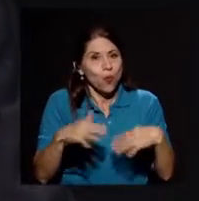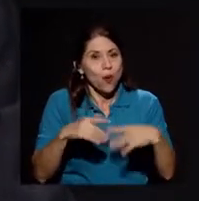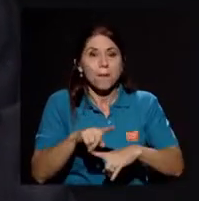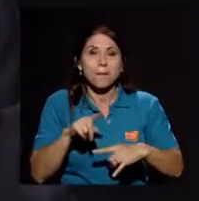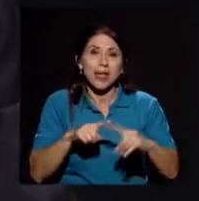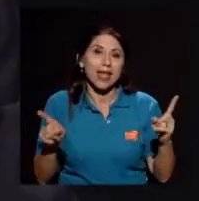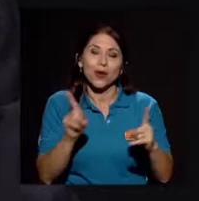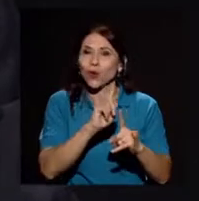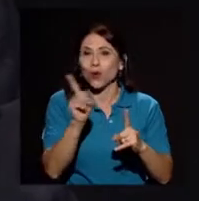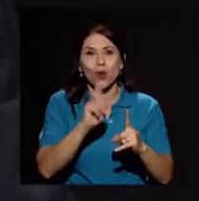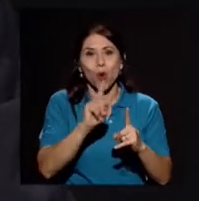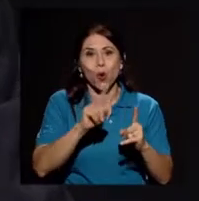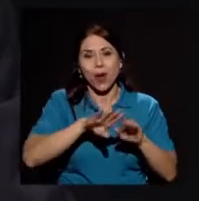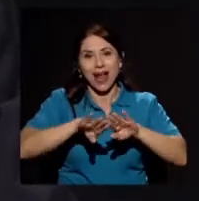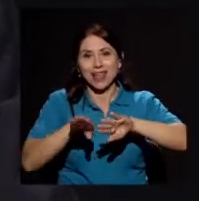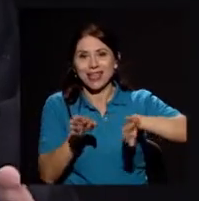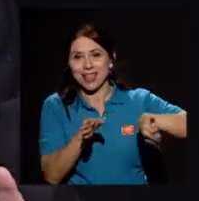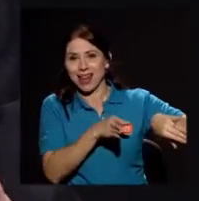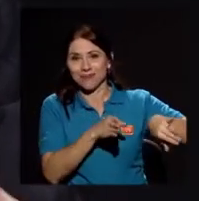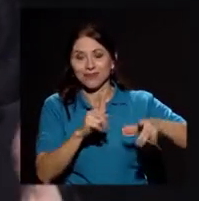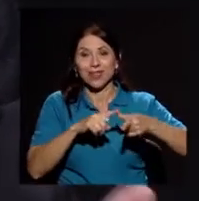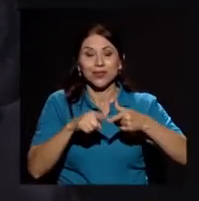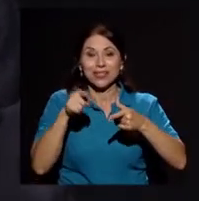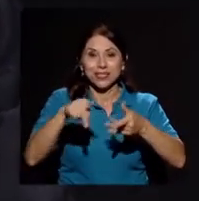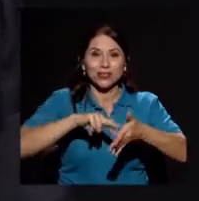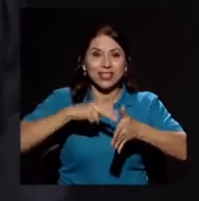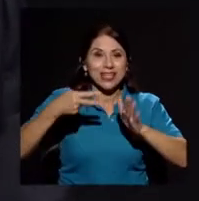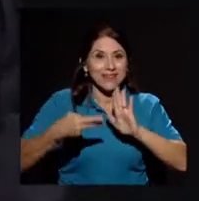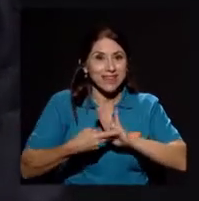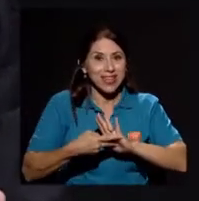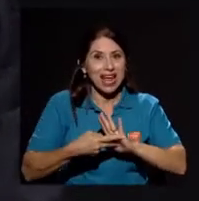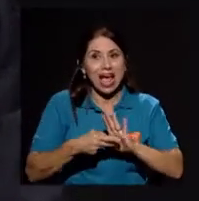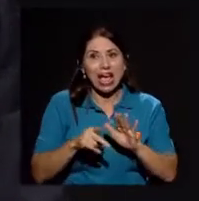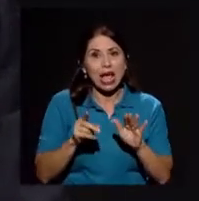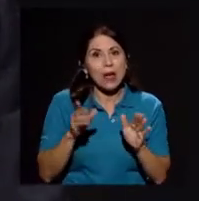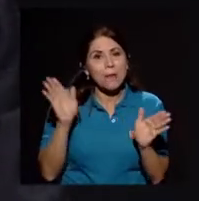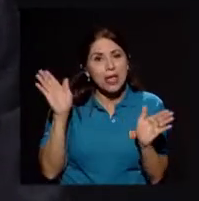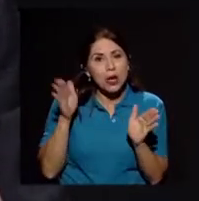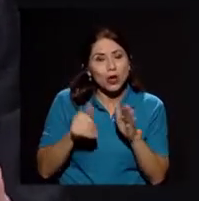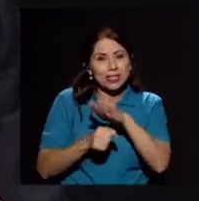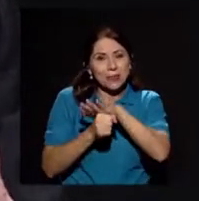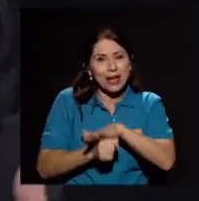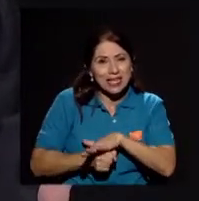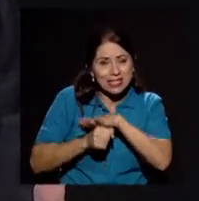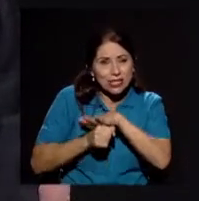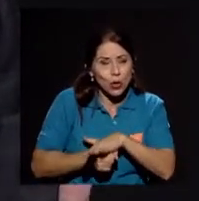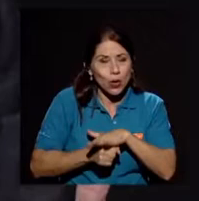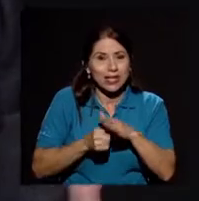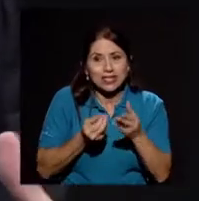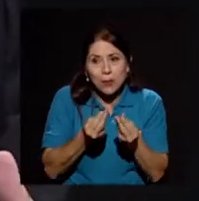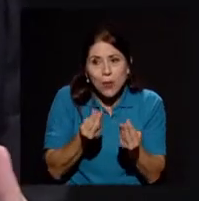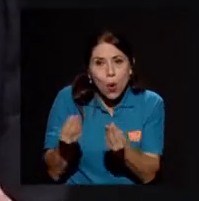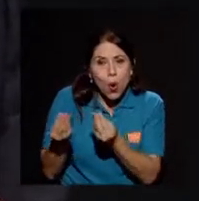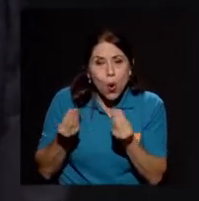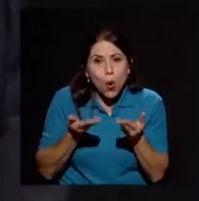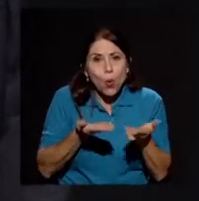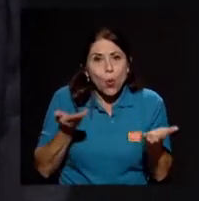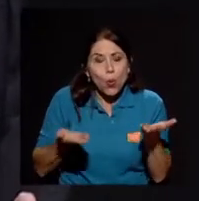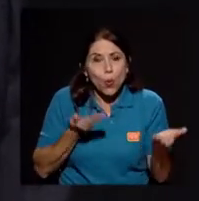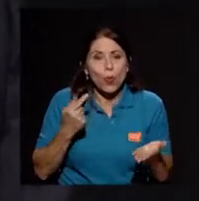menos no lo van a quitar y eso significa básicamente menores presiones inflacionarias un consumo que va a tener un